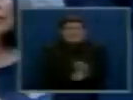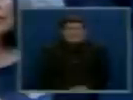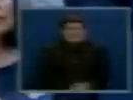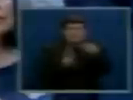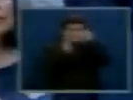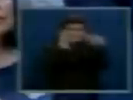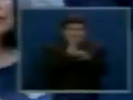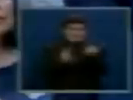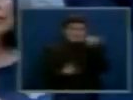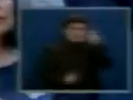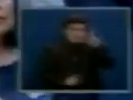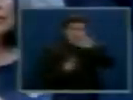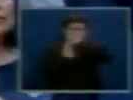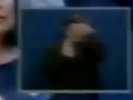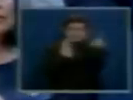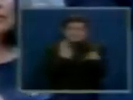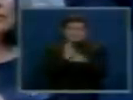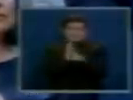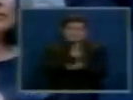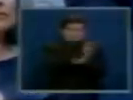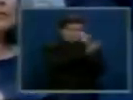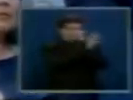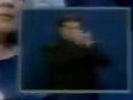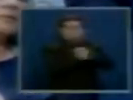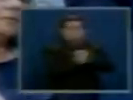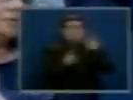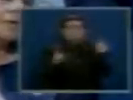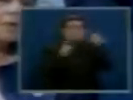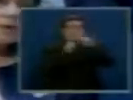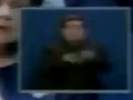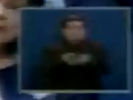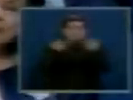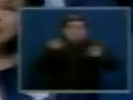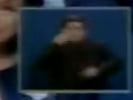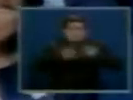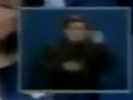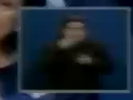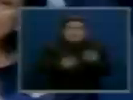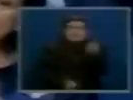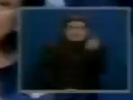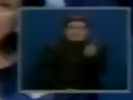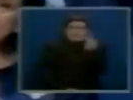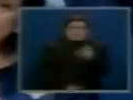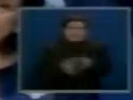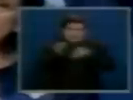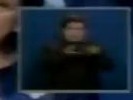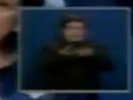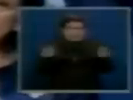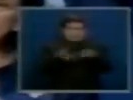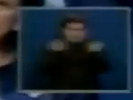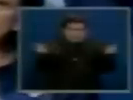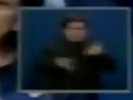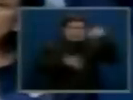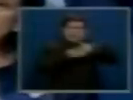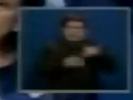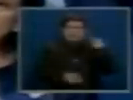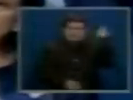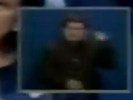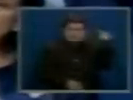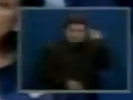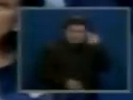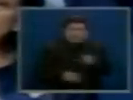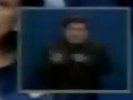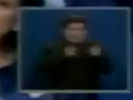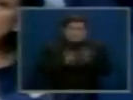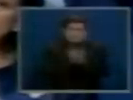artículo 11 de la Constitución fue reformado con el afán de resolver el problema de la falta de rendición de cuentas en la administración pública